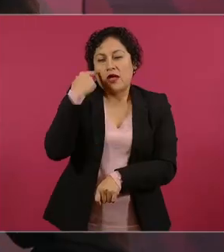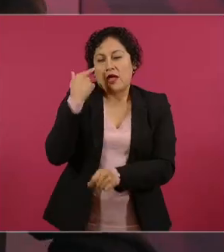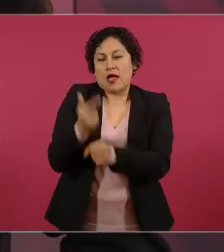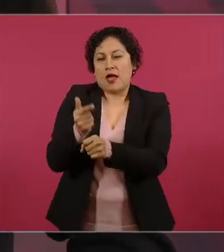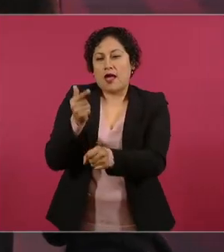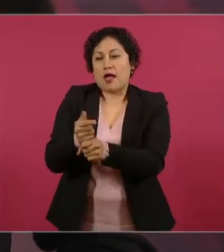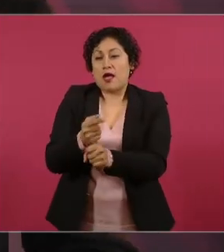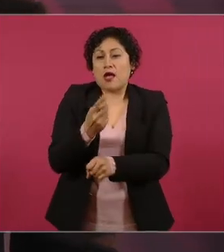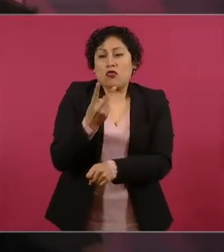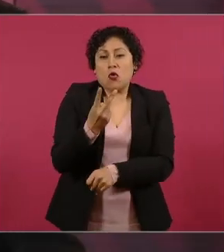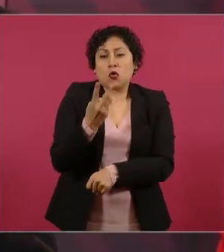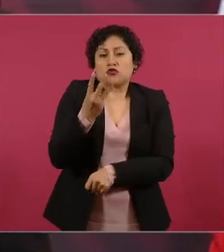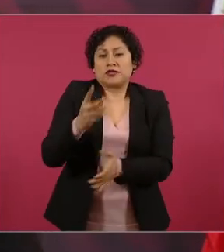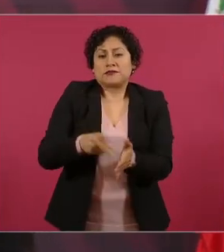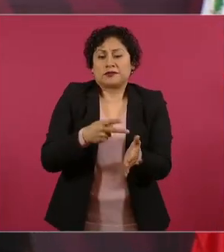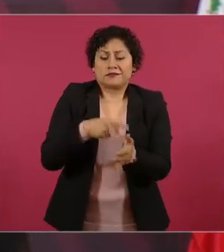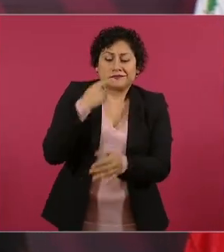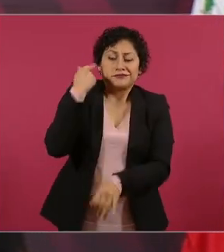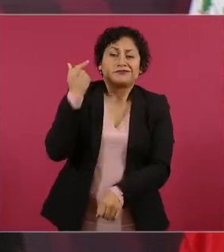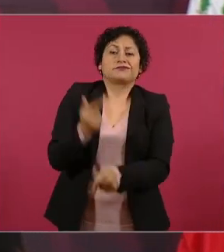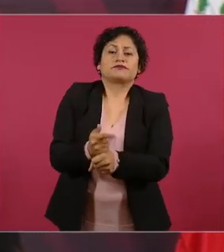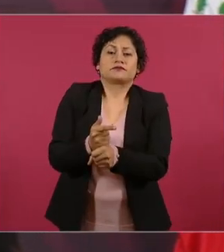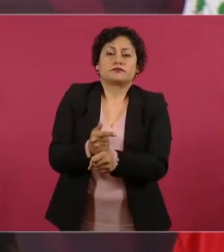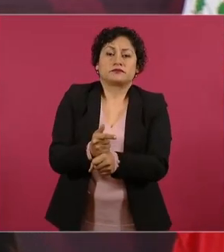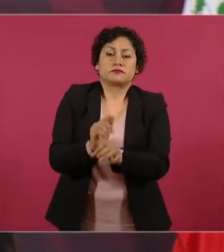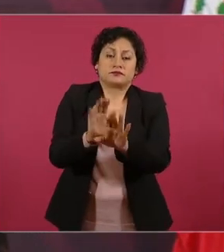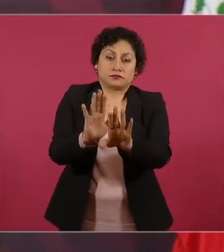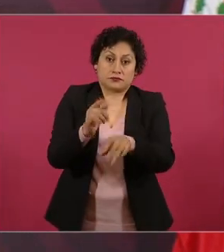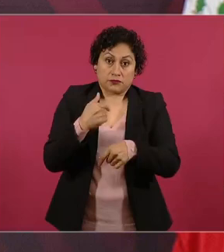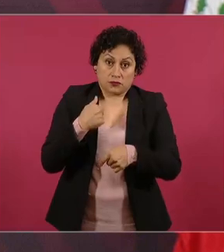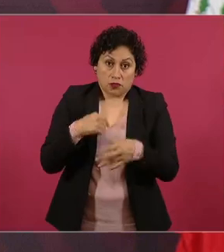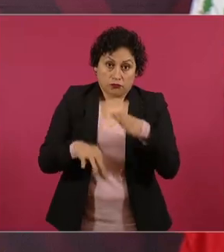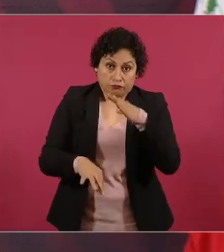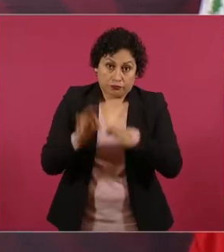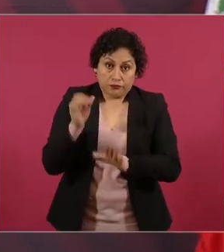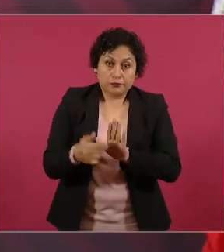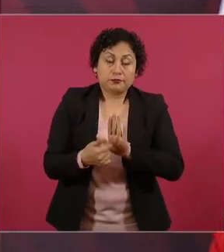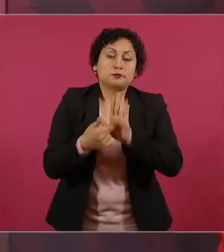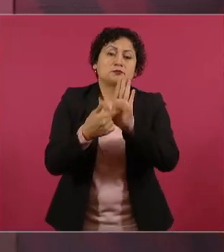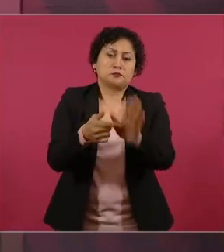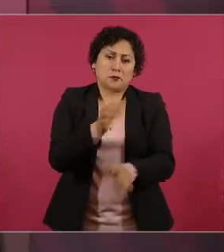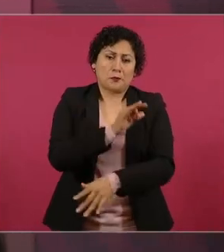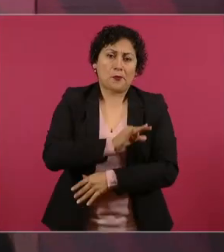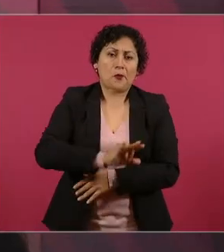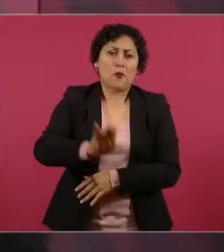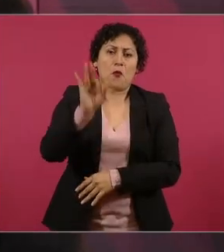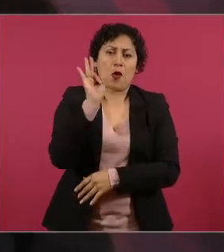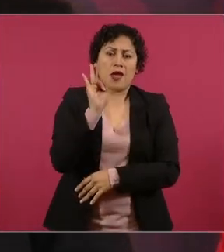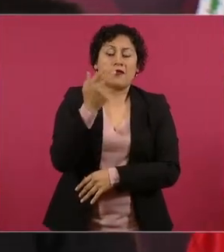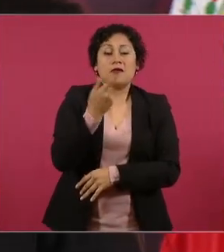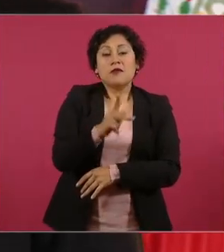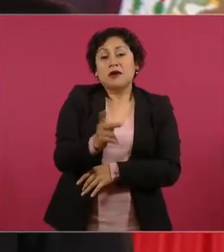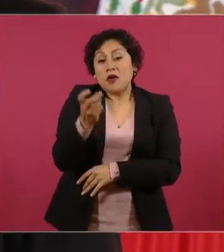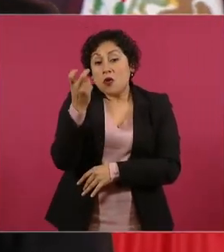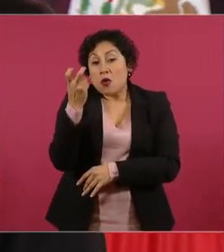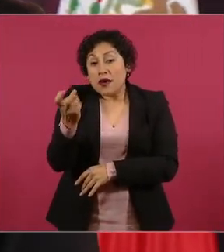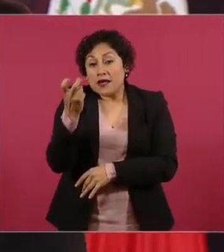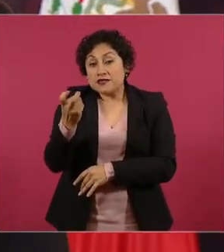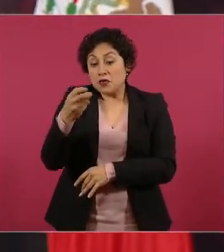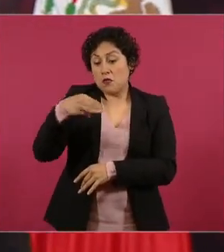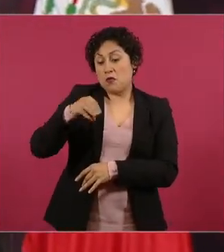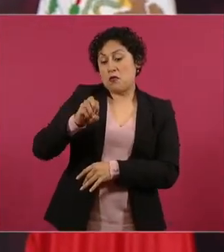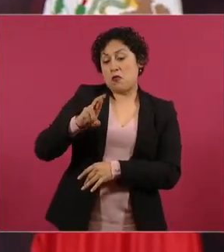Y no es nada personal, es un asunto para entender cómo funciona el